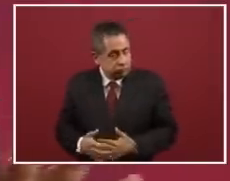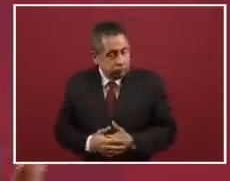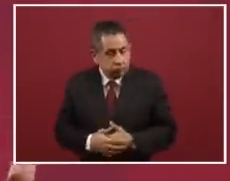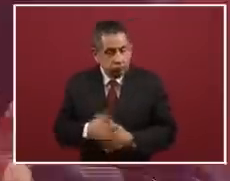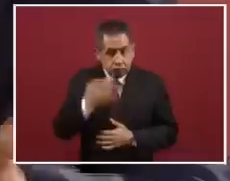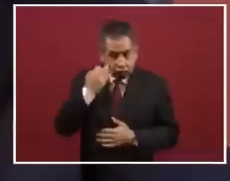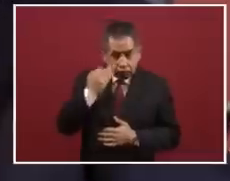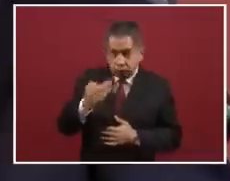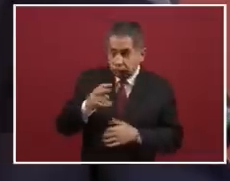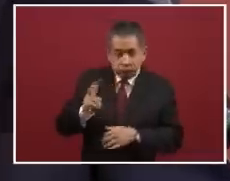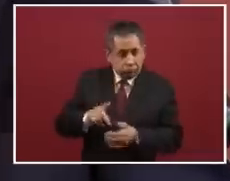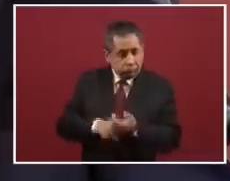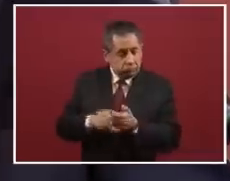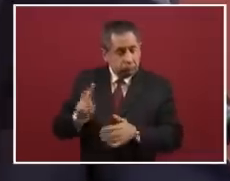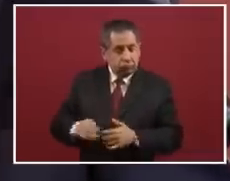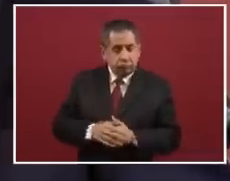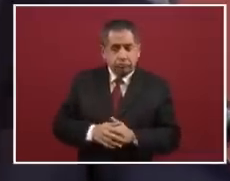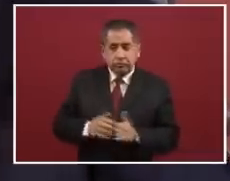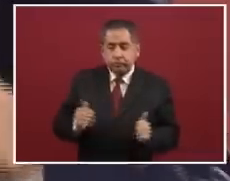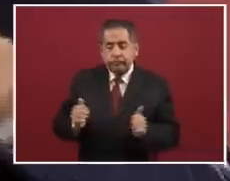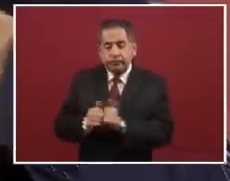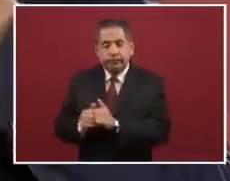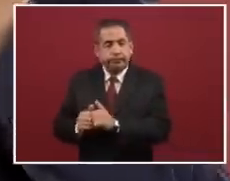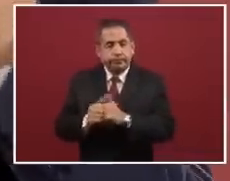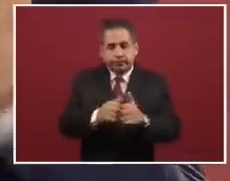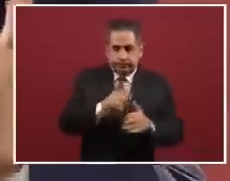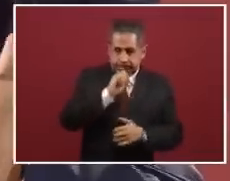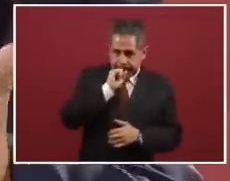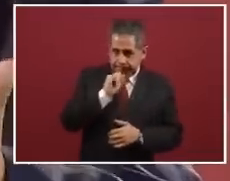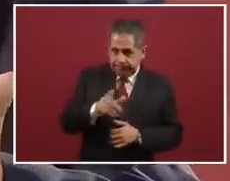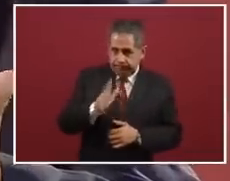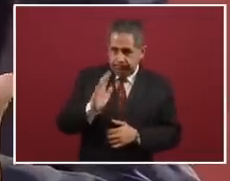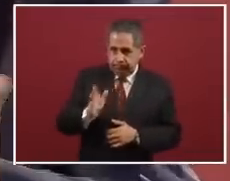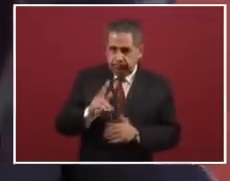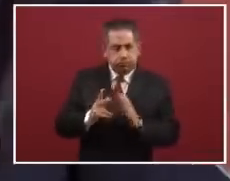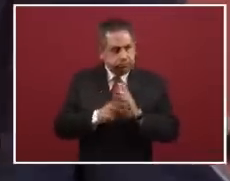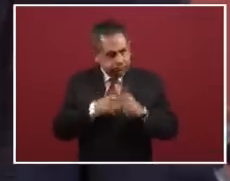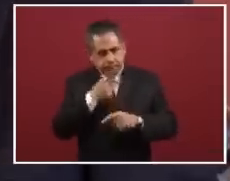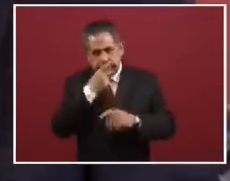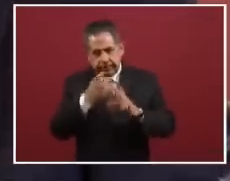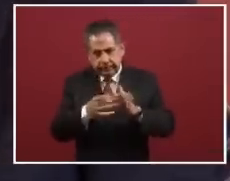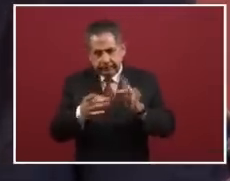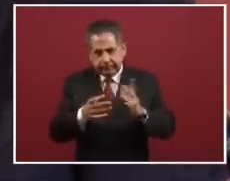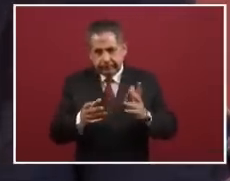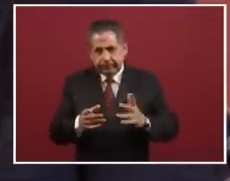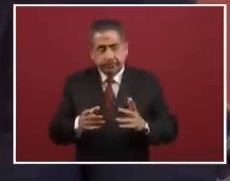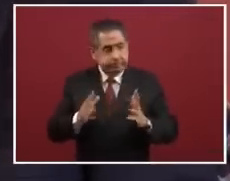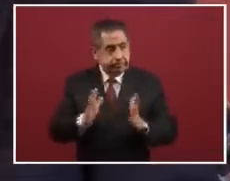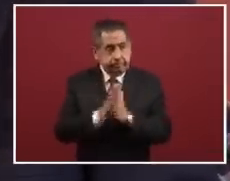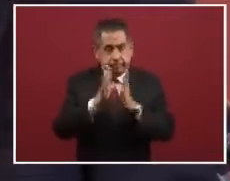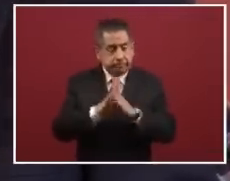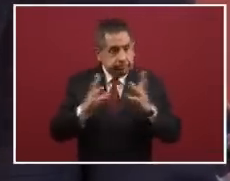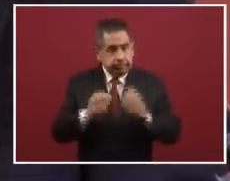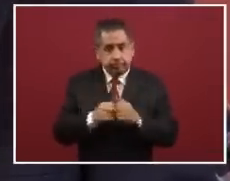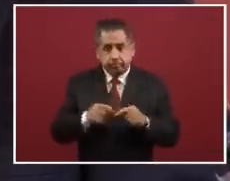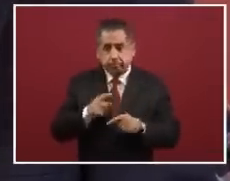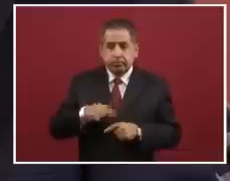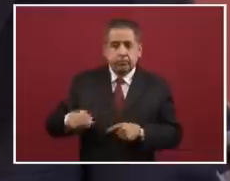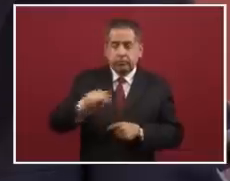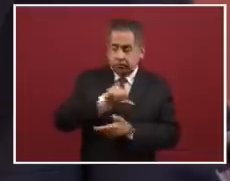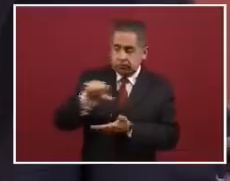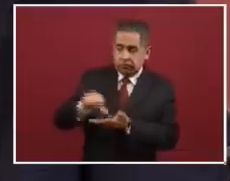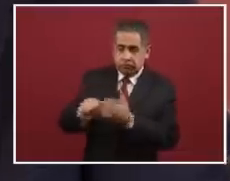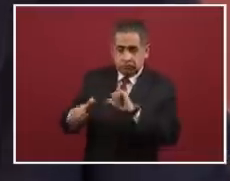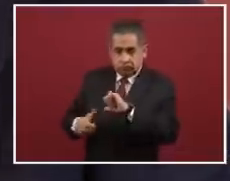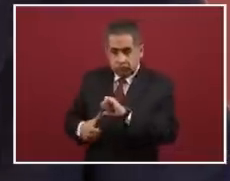un hecho, nada más que hasta la fecha, también se lo dijimos ya y se lo vamos a decir para que participen a los compañeros de Centroamérica